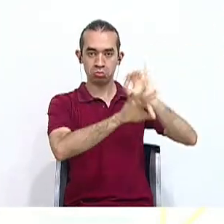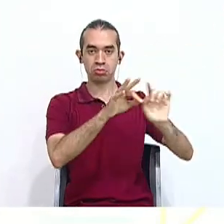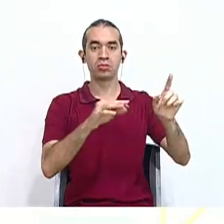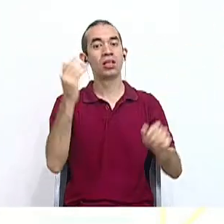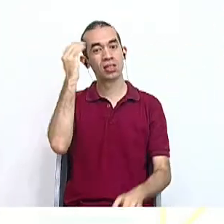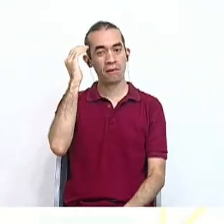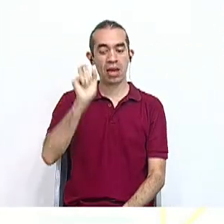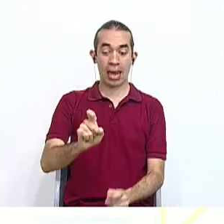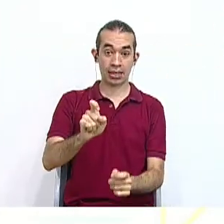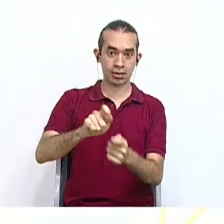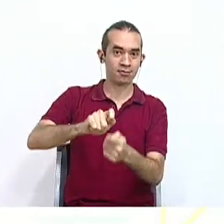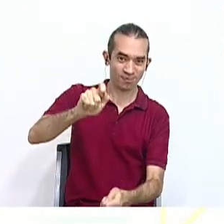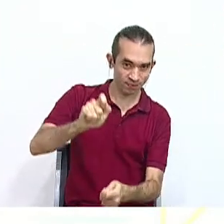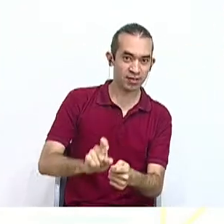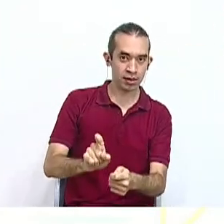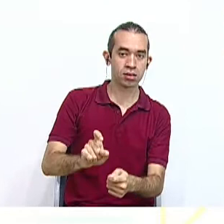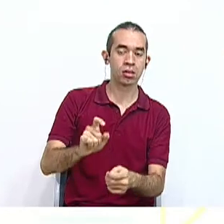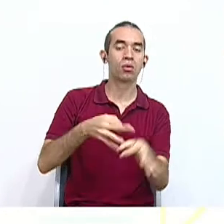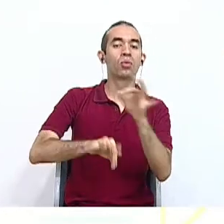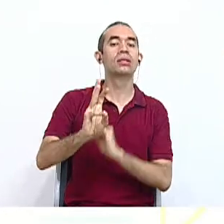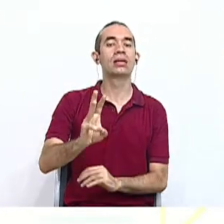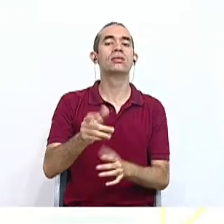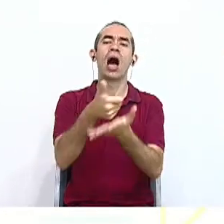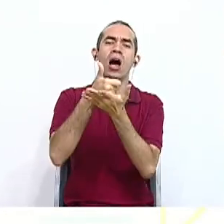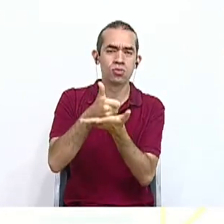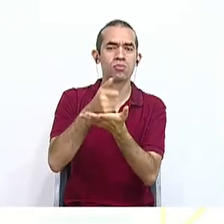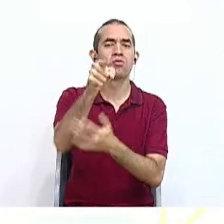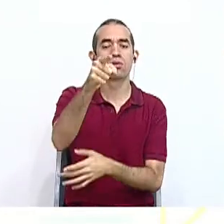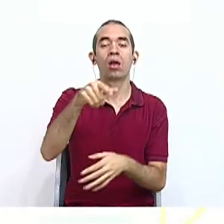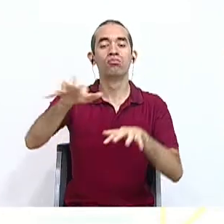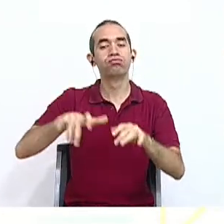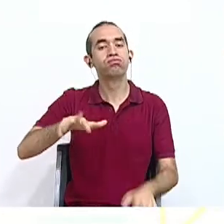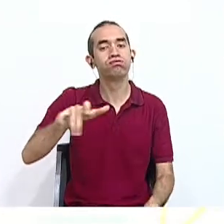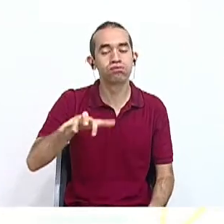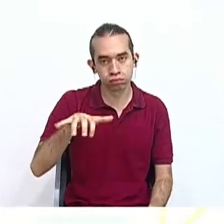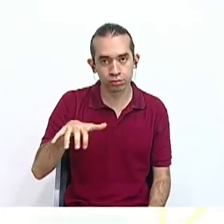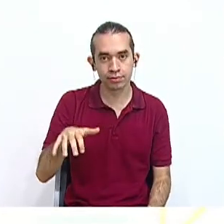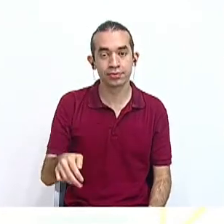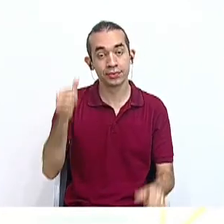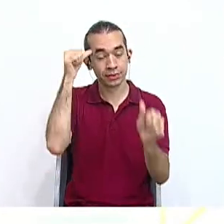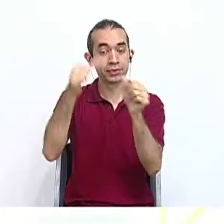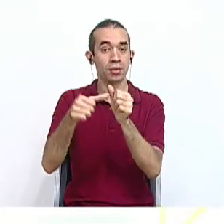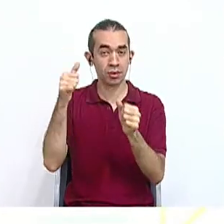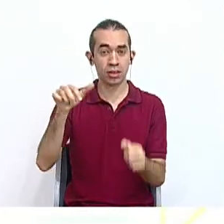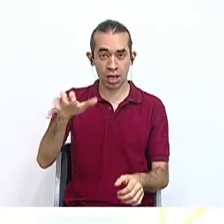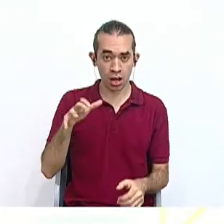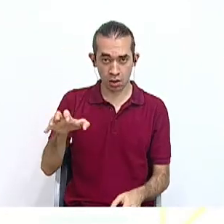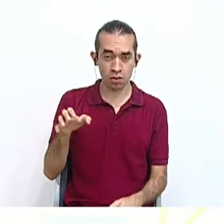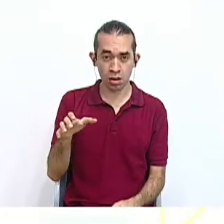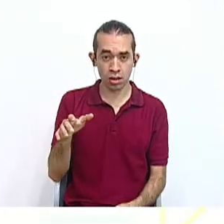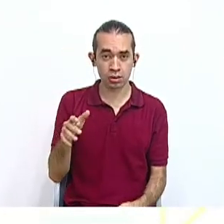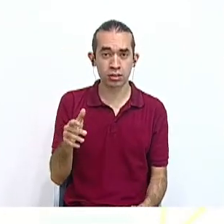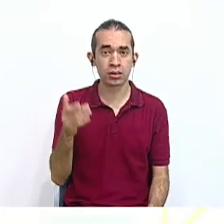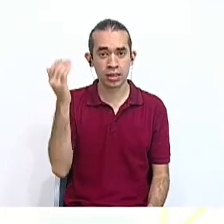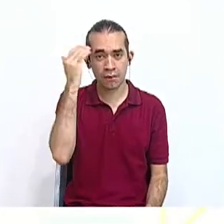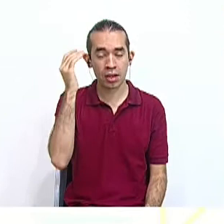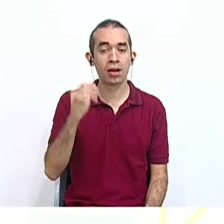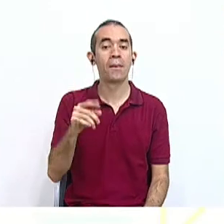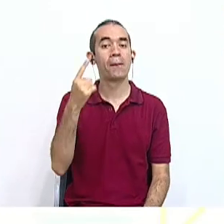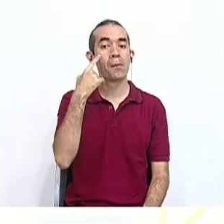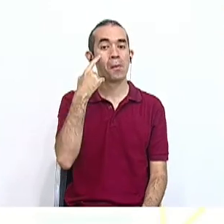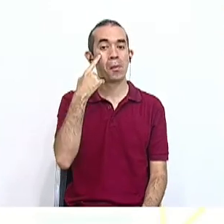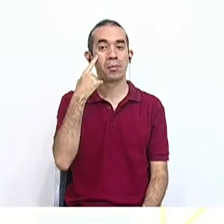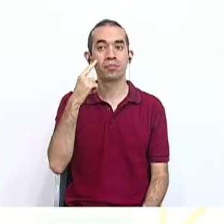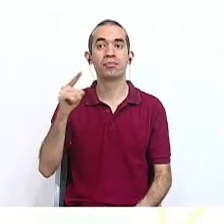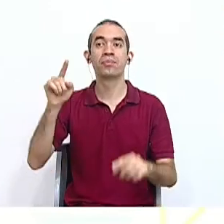por 6. Ayúdeme, realice los cálculos con su calculadora. Recuerde cómo calcular E. En la calculadora presione alfa